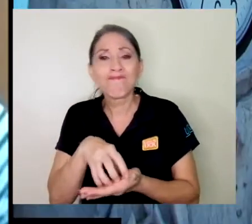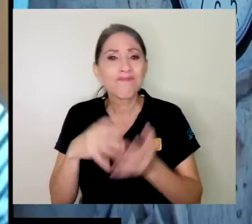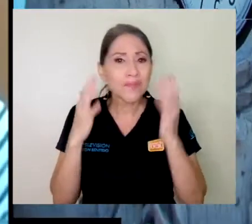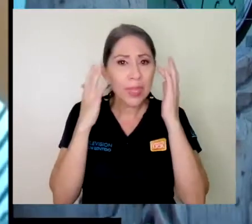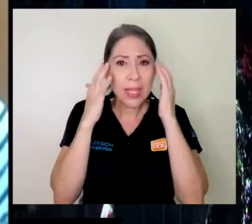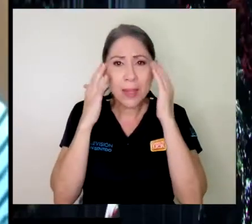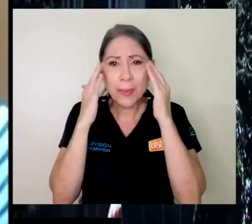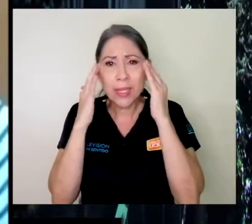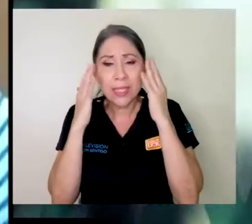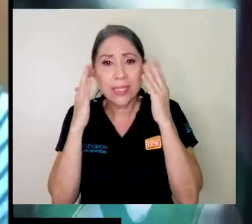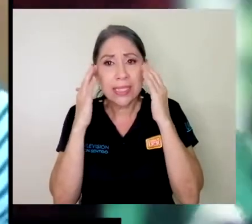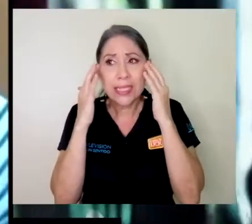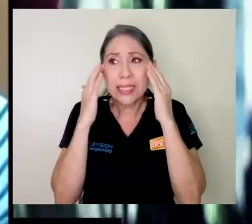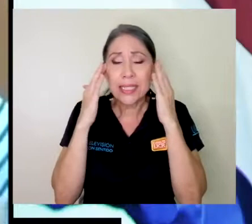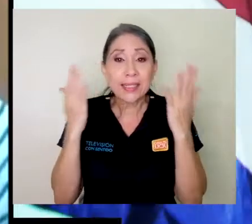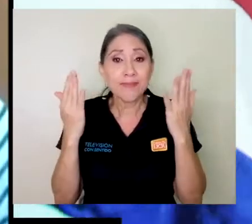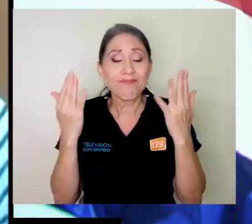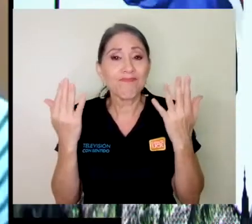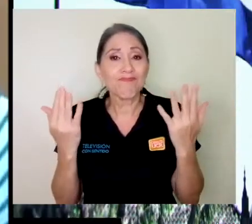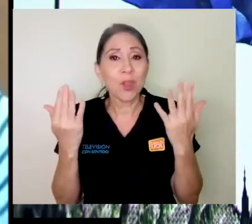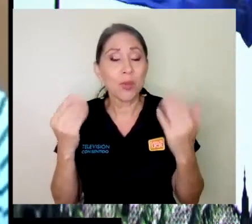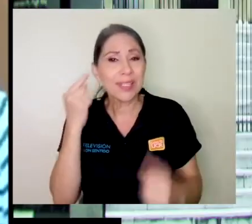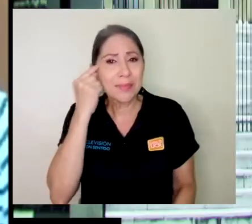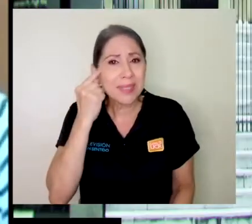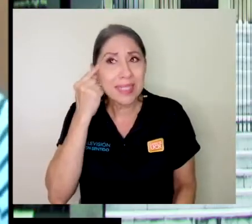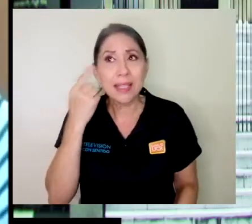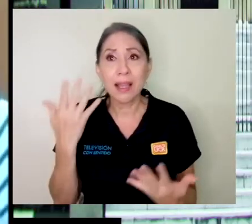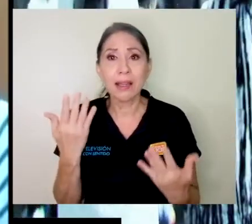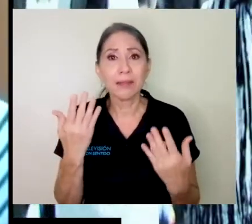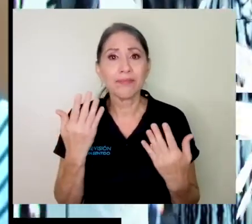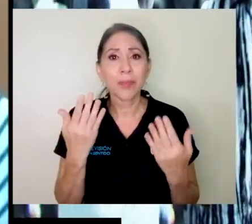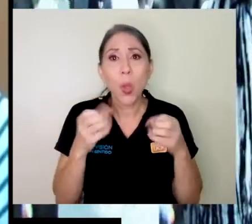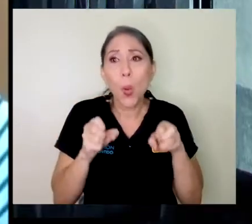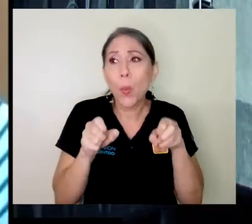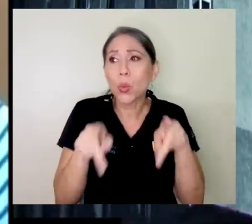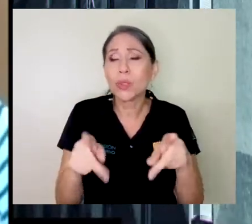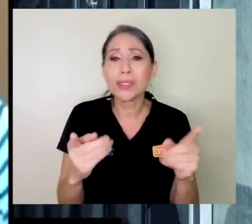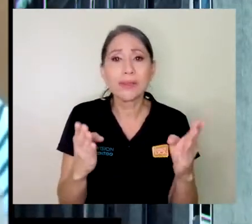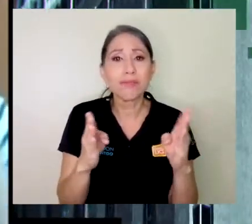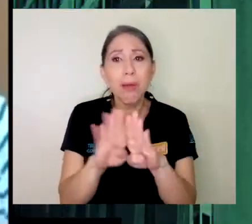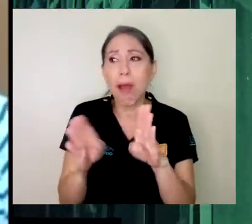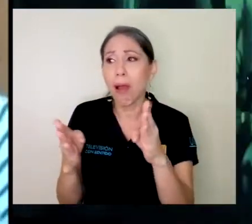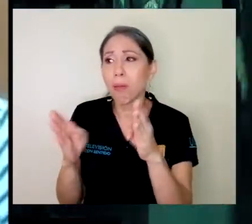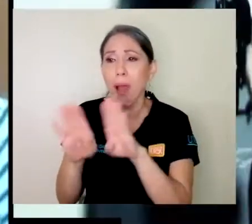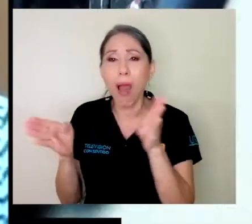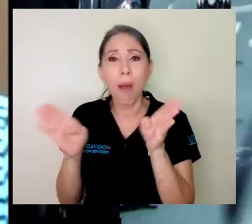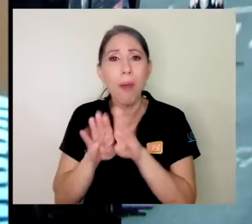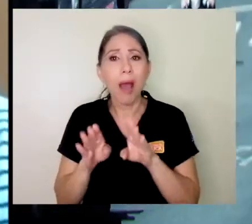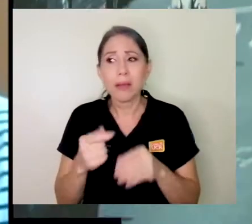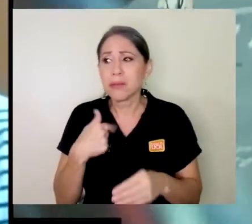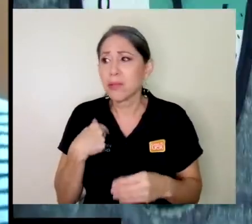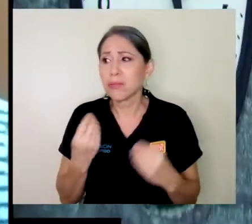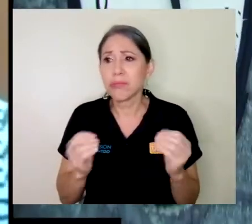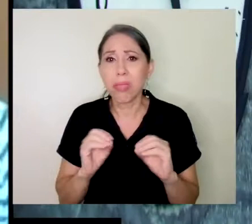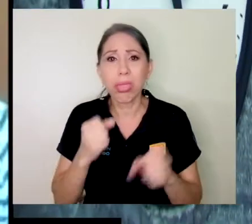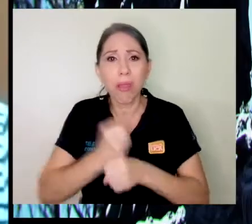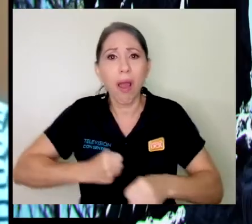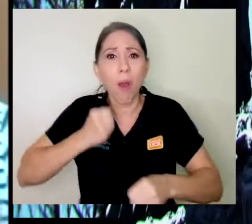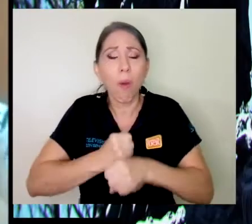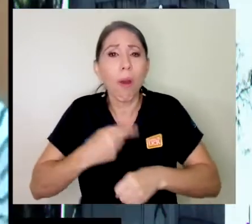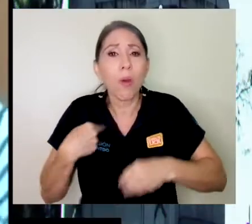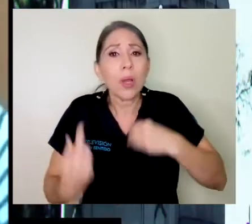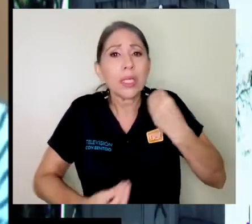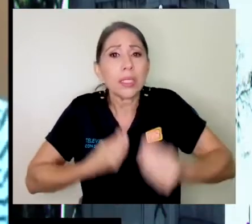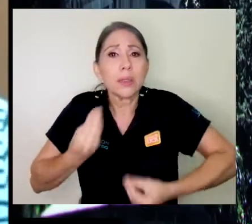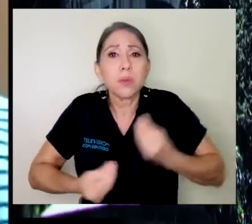mucha preocupación, porque es el pensar eso, ¿verdad? Se me cierran puertas, me quedo sin trabajo, ¿qué voy a hacer? ¿Cómo